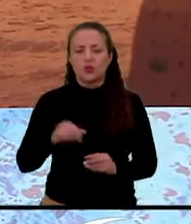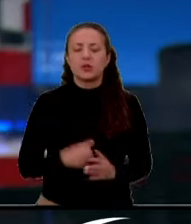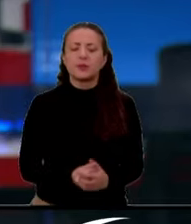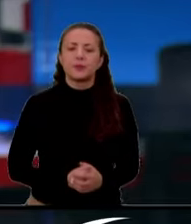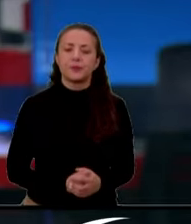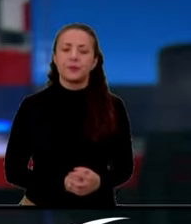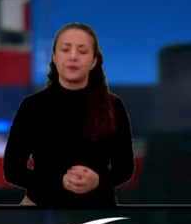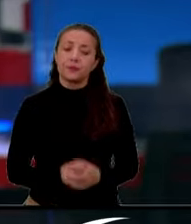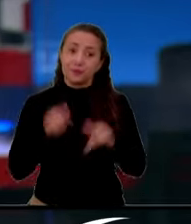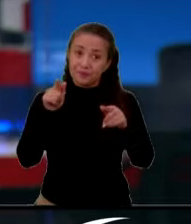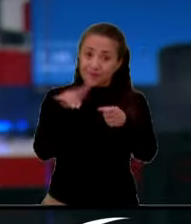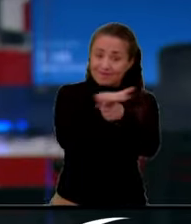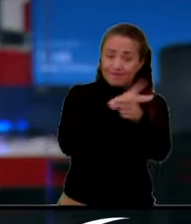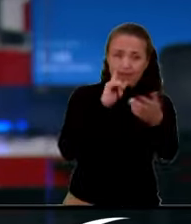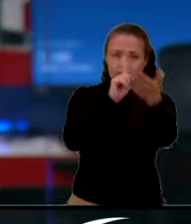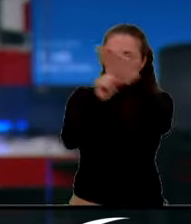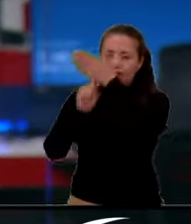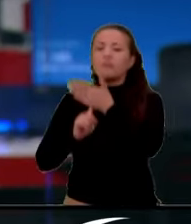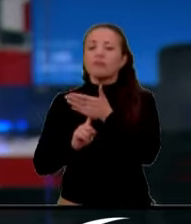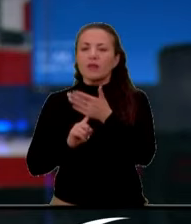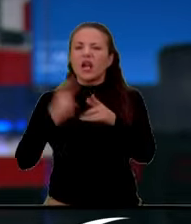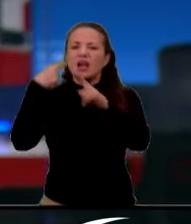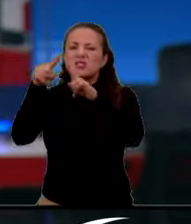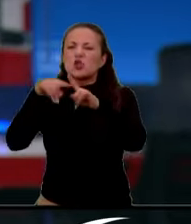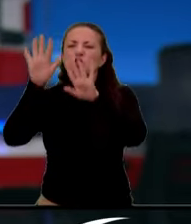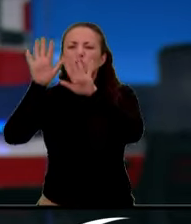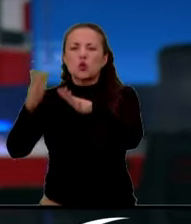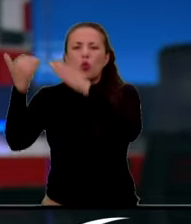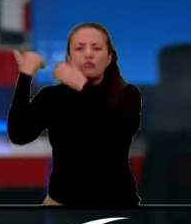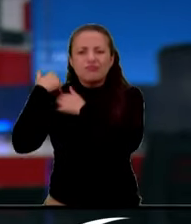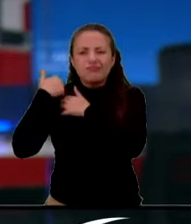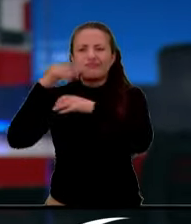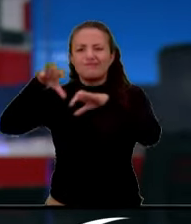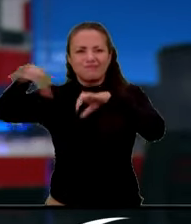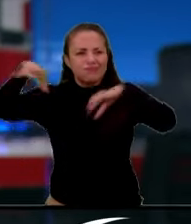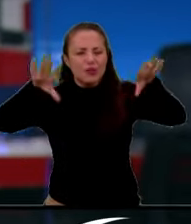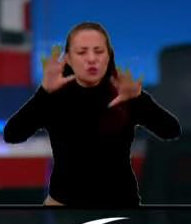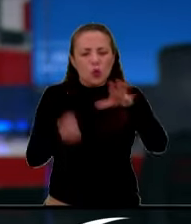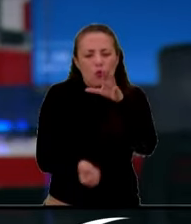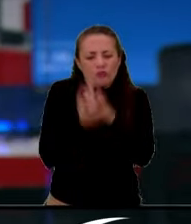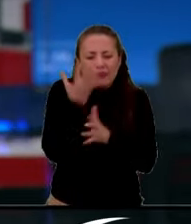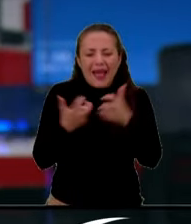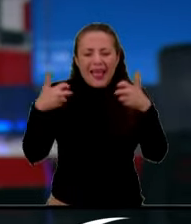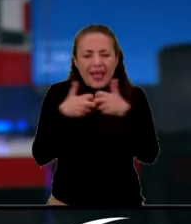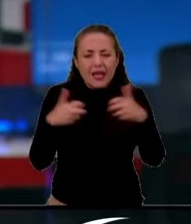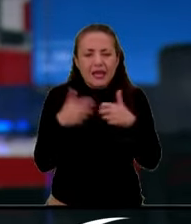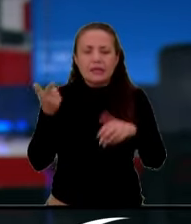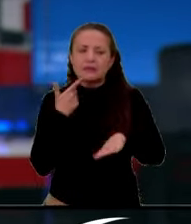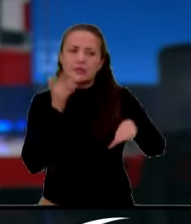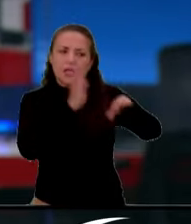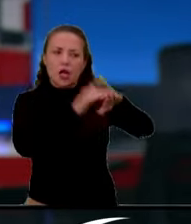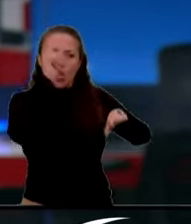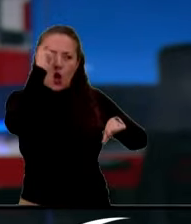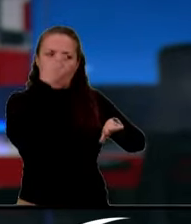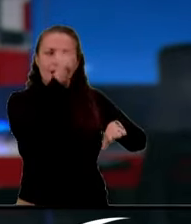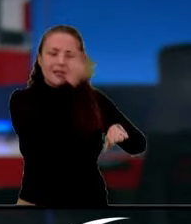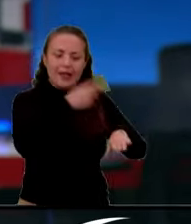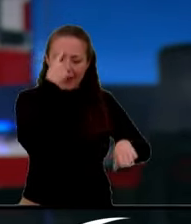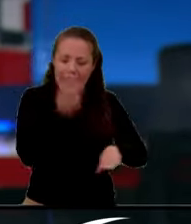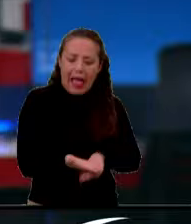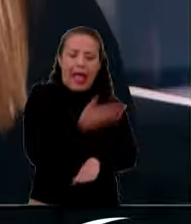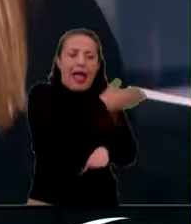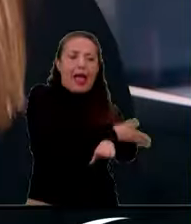36,85%. Ante esta situación, varios sectores generadores de energía le piden al gobierno anticiparse a la medida para evitar cualquier riesgo